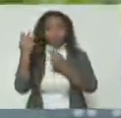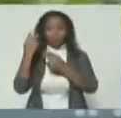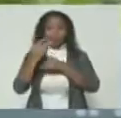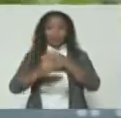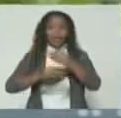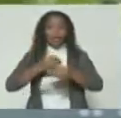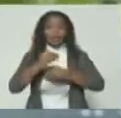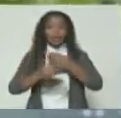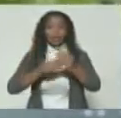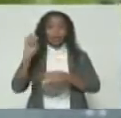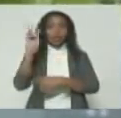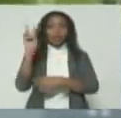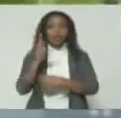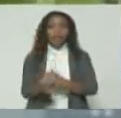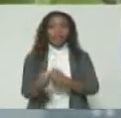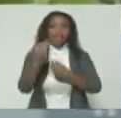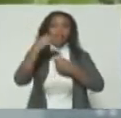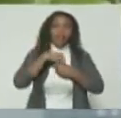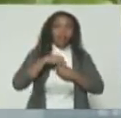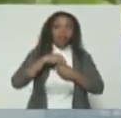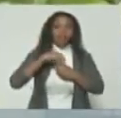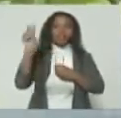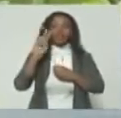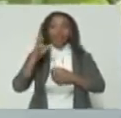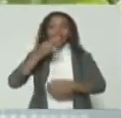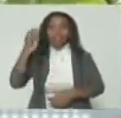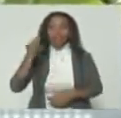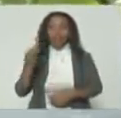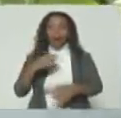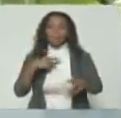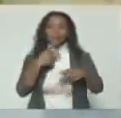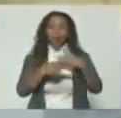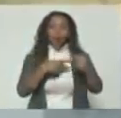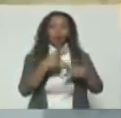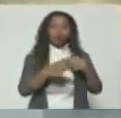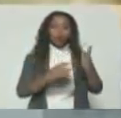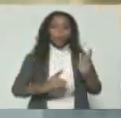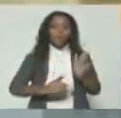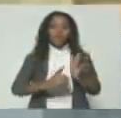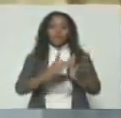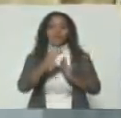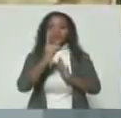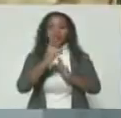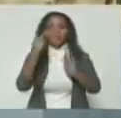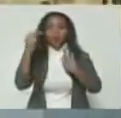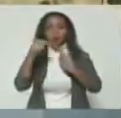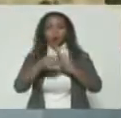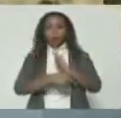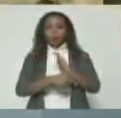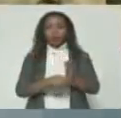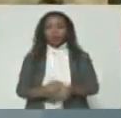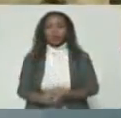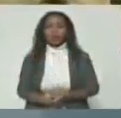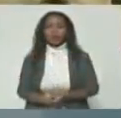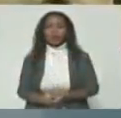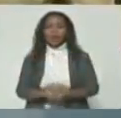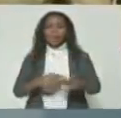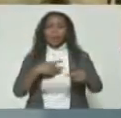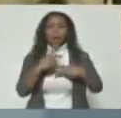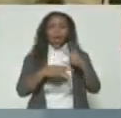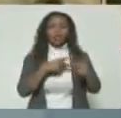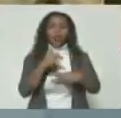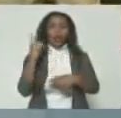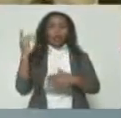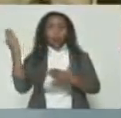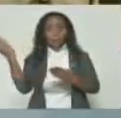La Venezuela de adentro, la Venezuela de verdad, la Venezuela productiva. La Venezuela profunda, produciendo esos